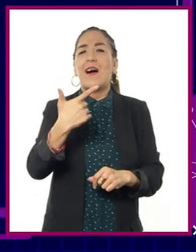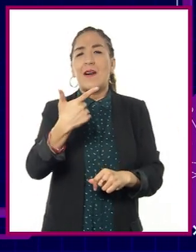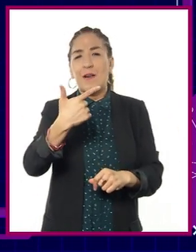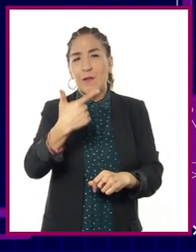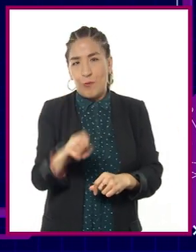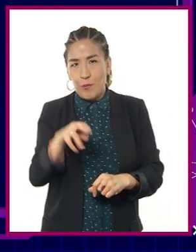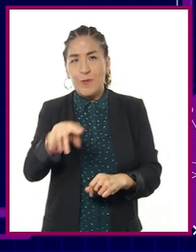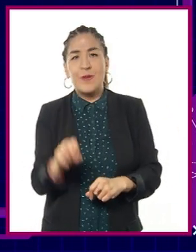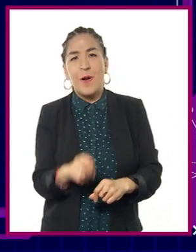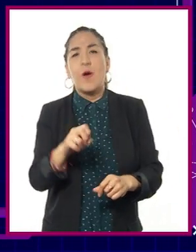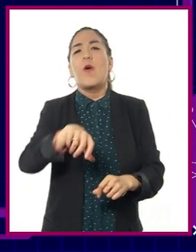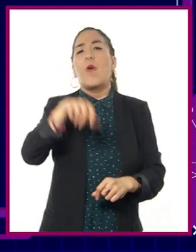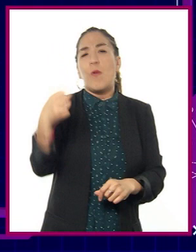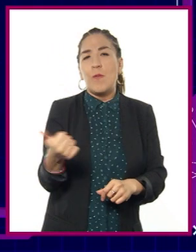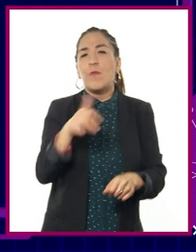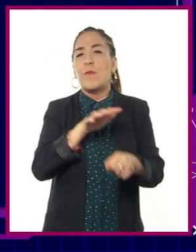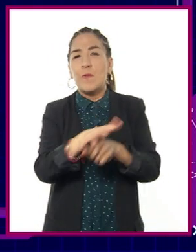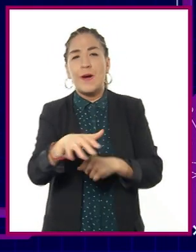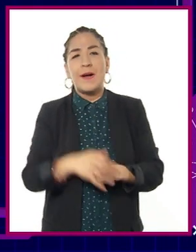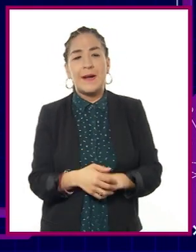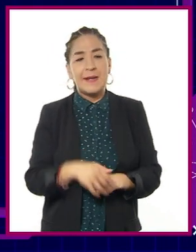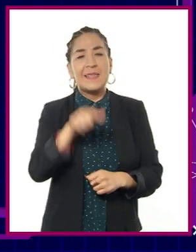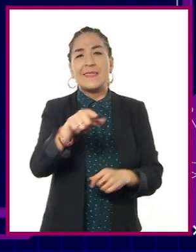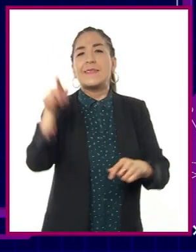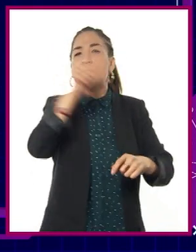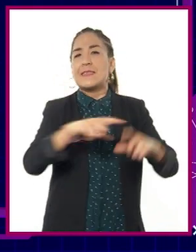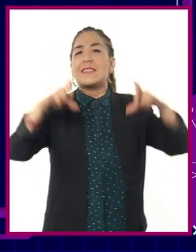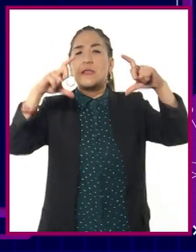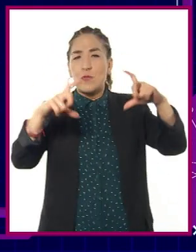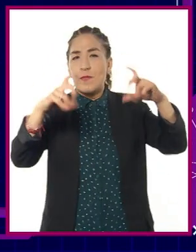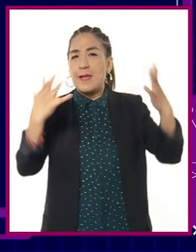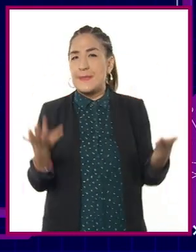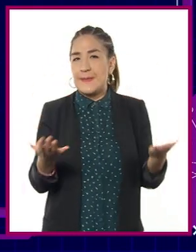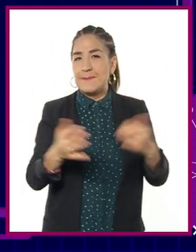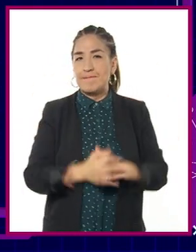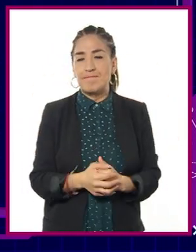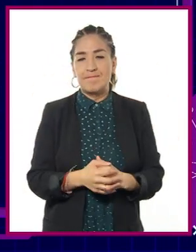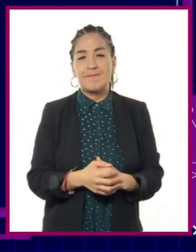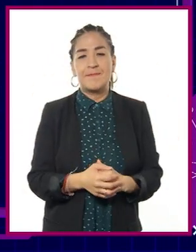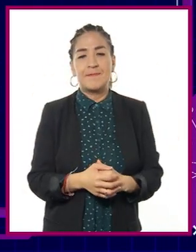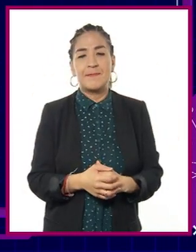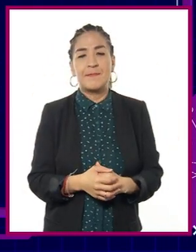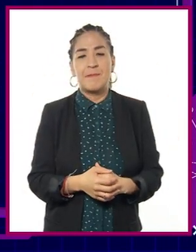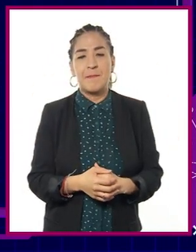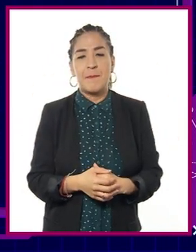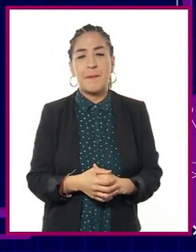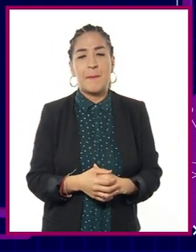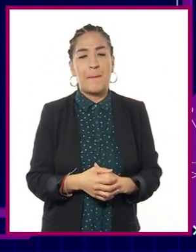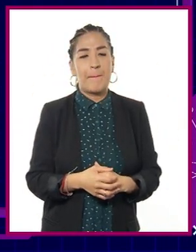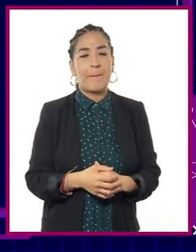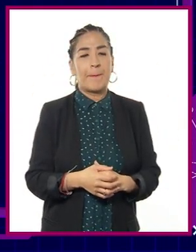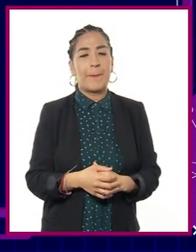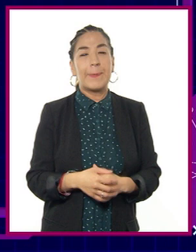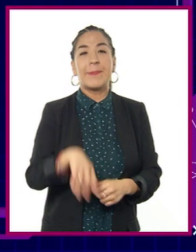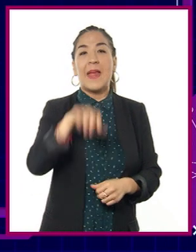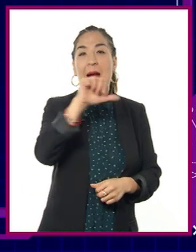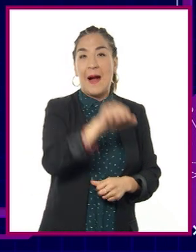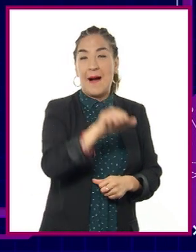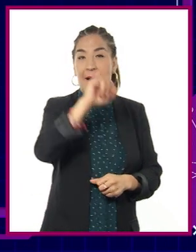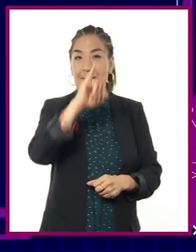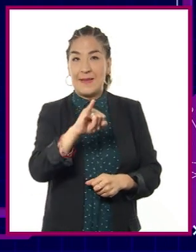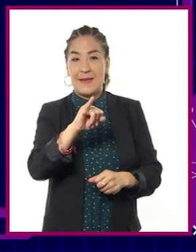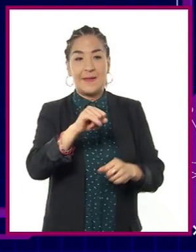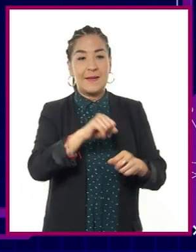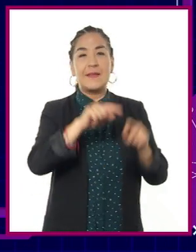y qué elemento de la circunferencia? El segmento AI en